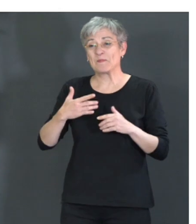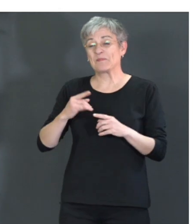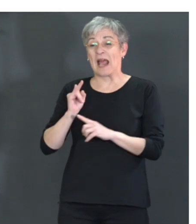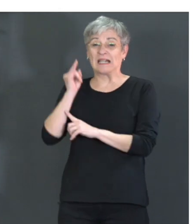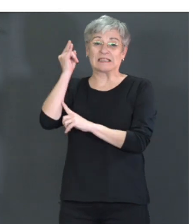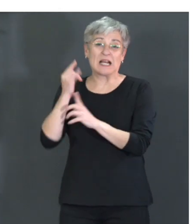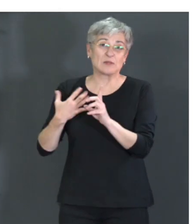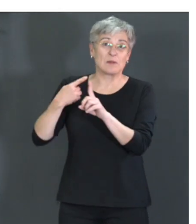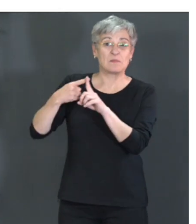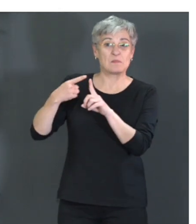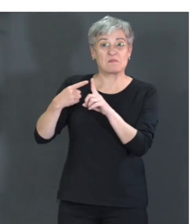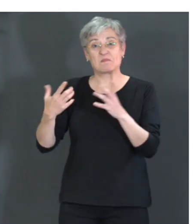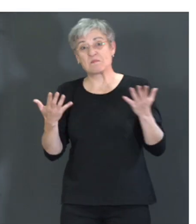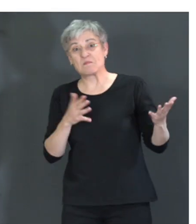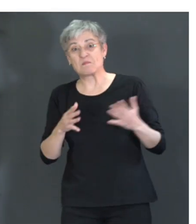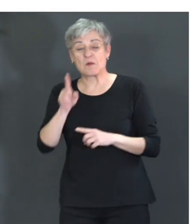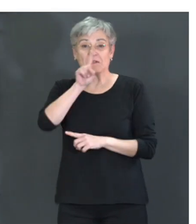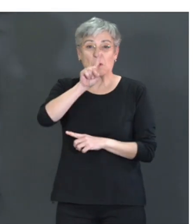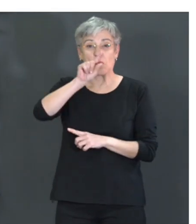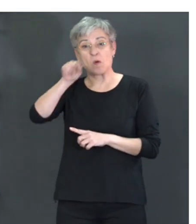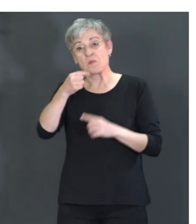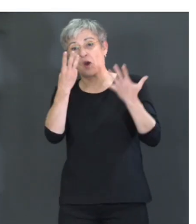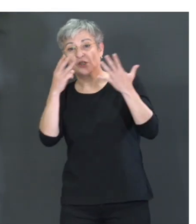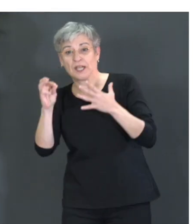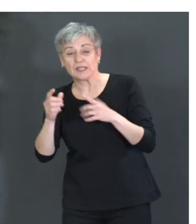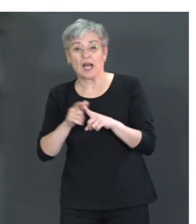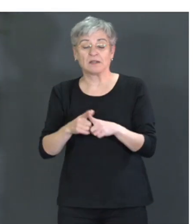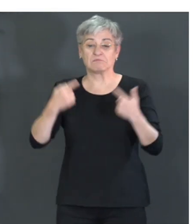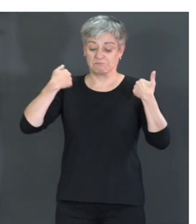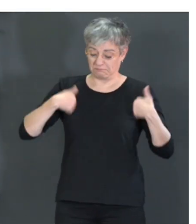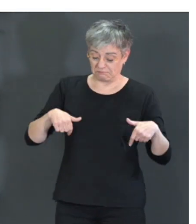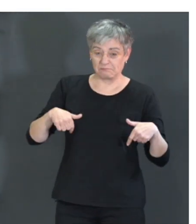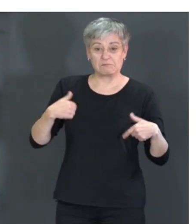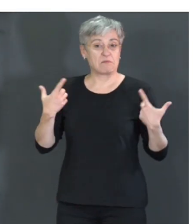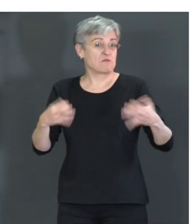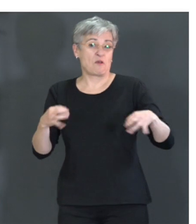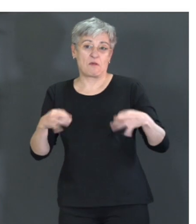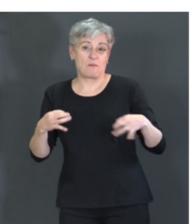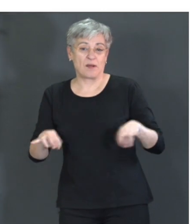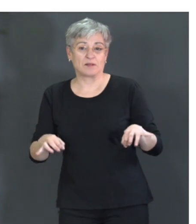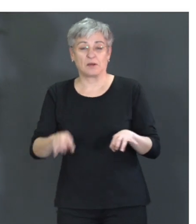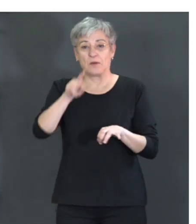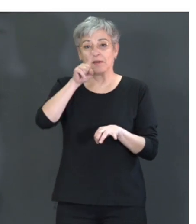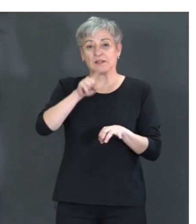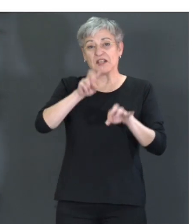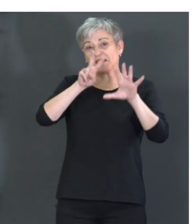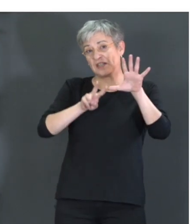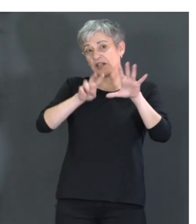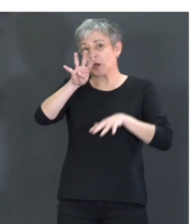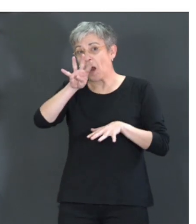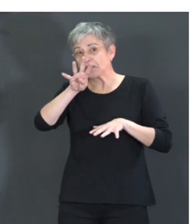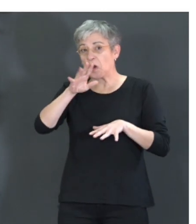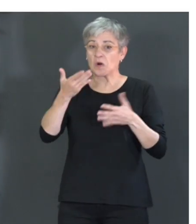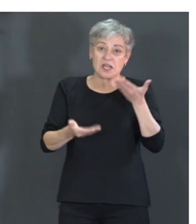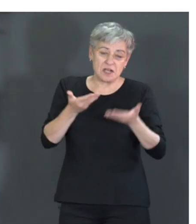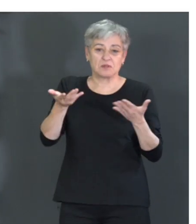estatura aproximadamente de 1,80, una complexión normal, sobre unos 74